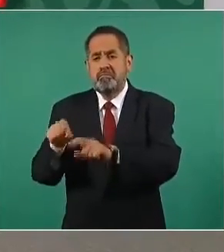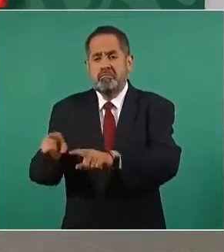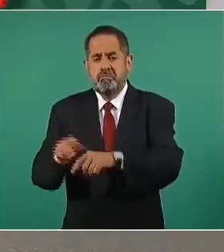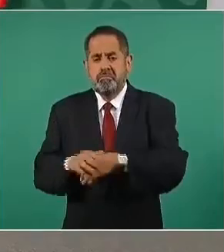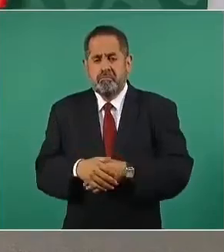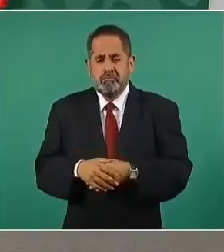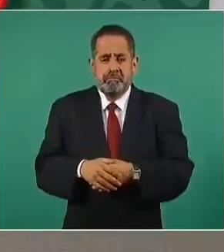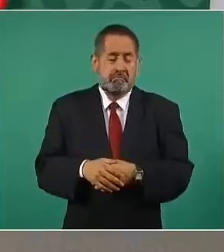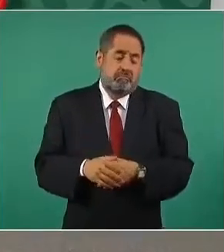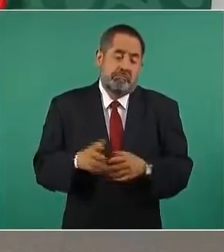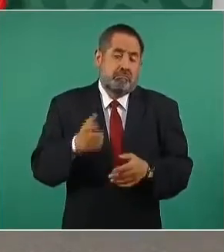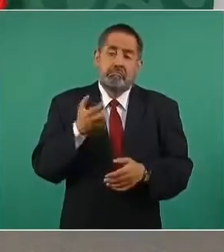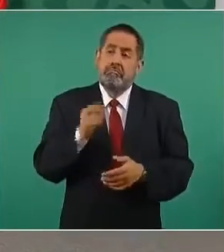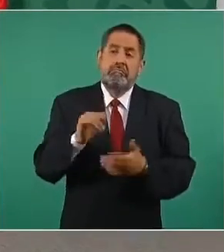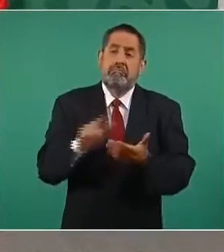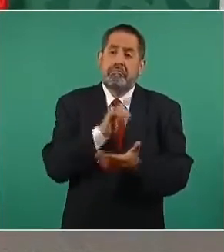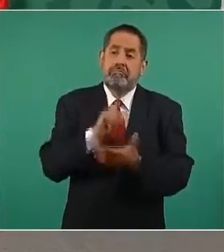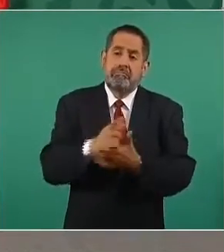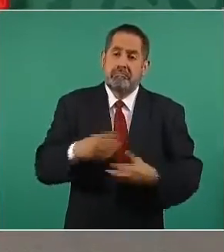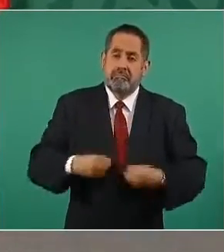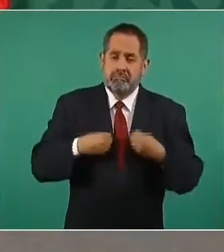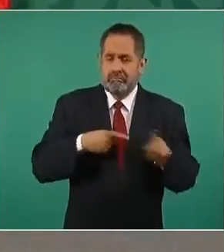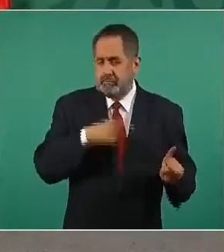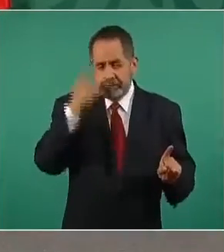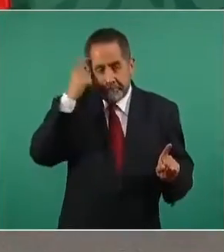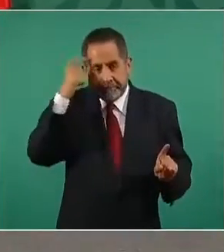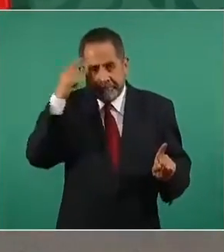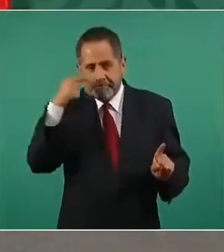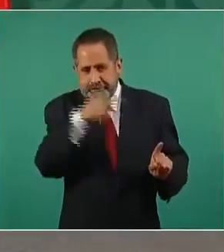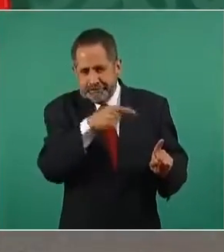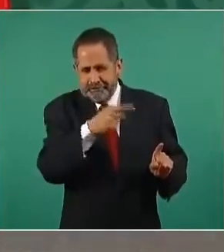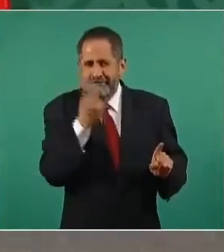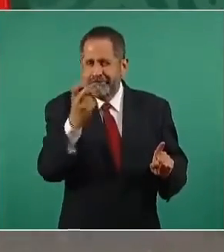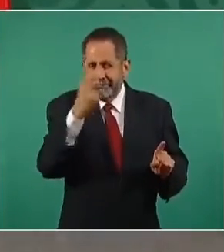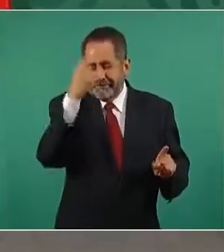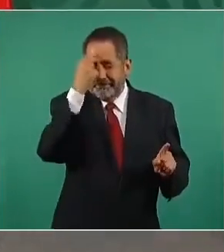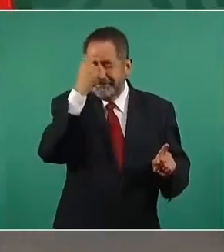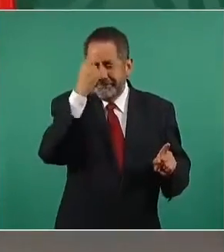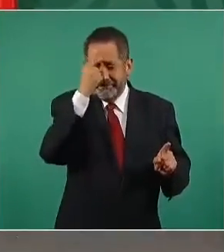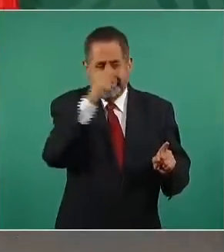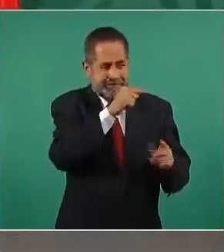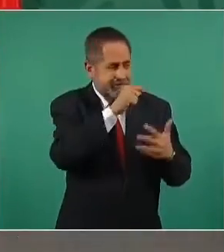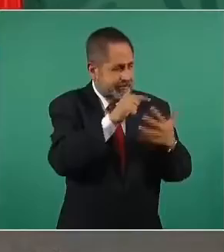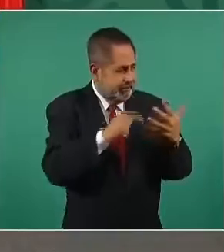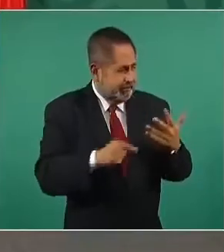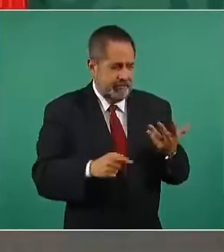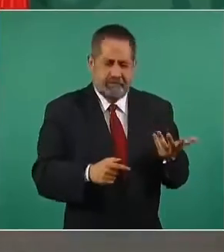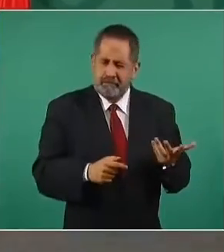Esa es la ley de la vida, ese es el pensamiento